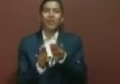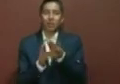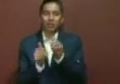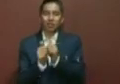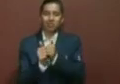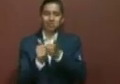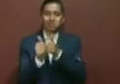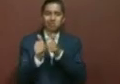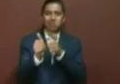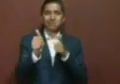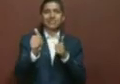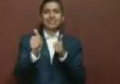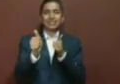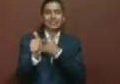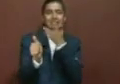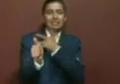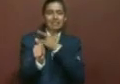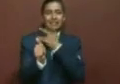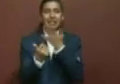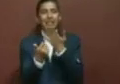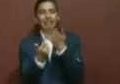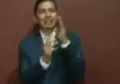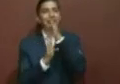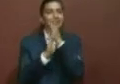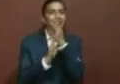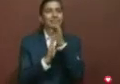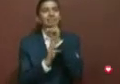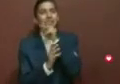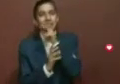todos los años, y entonces habrá que